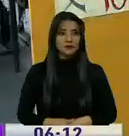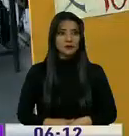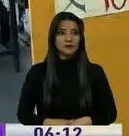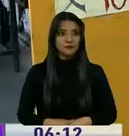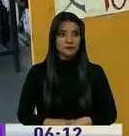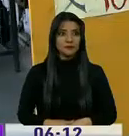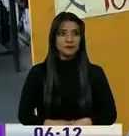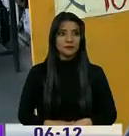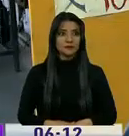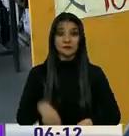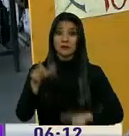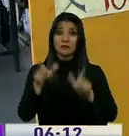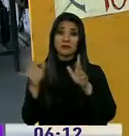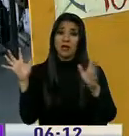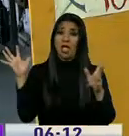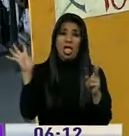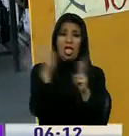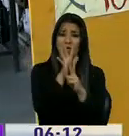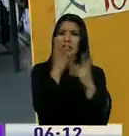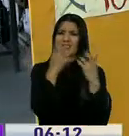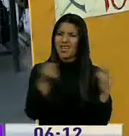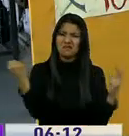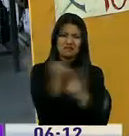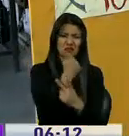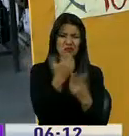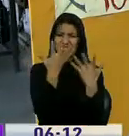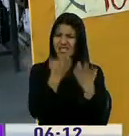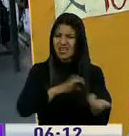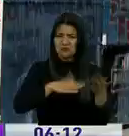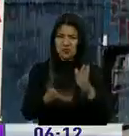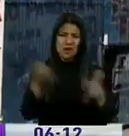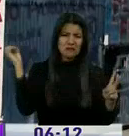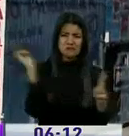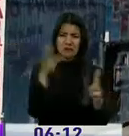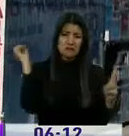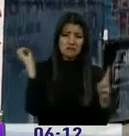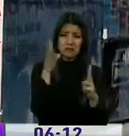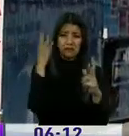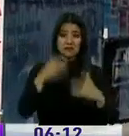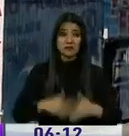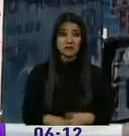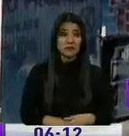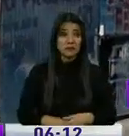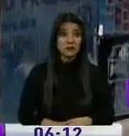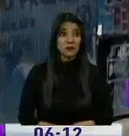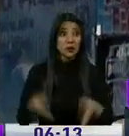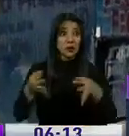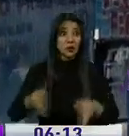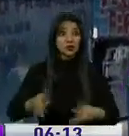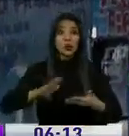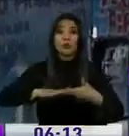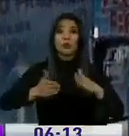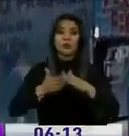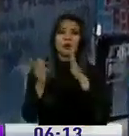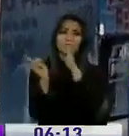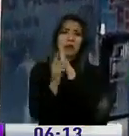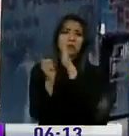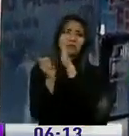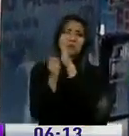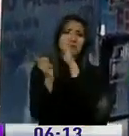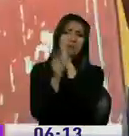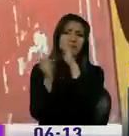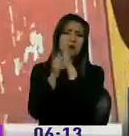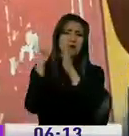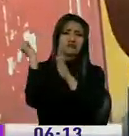La muchedumbre quisieron matarles, quisieron apedrearles y todo. Cuando sonó la alarma comunitaria, el reloj marcaba las 20 horas